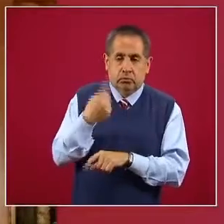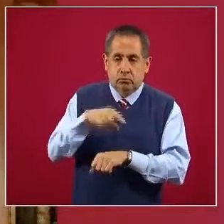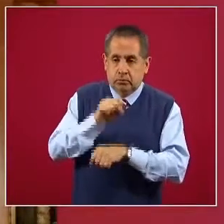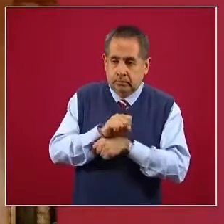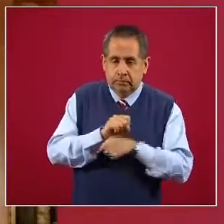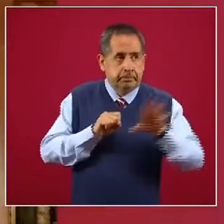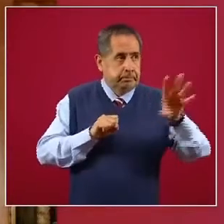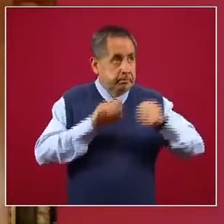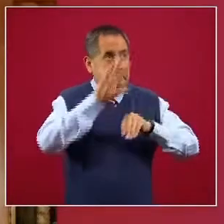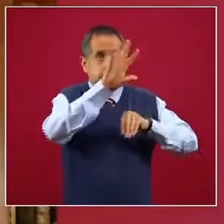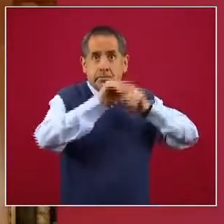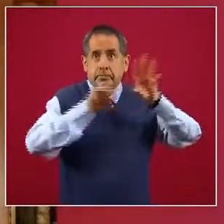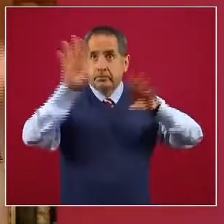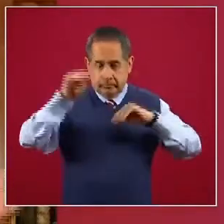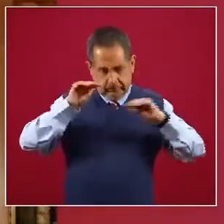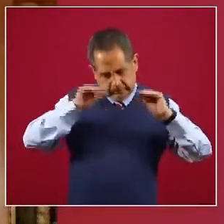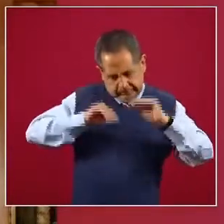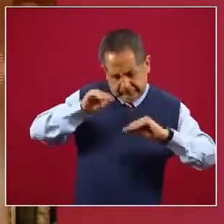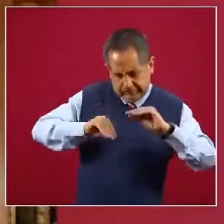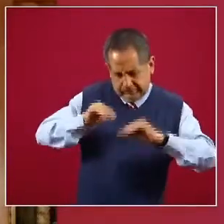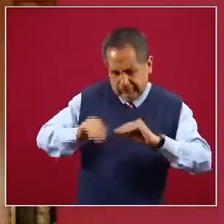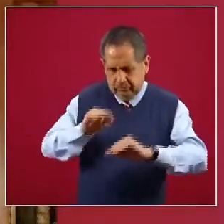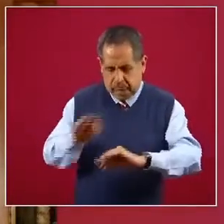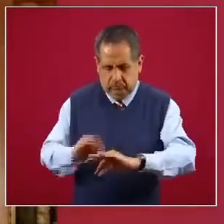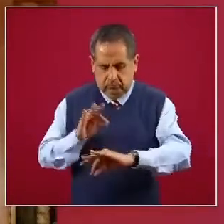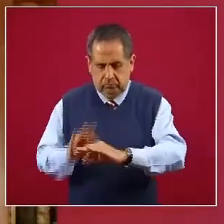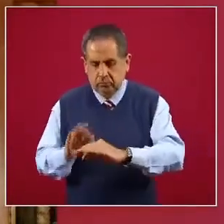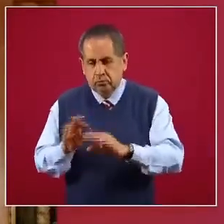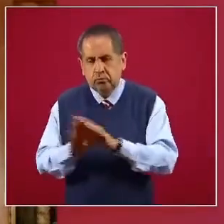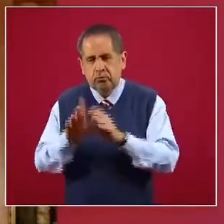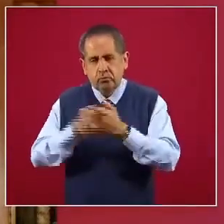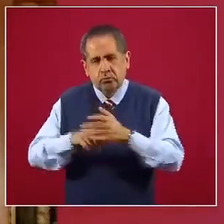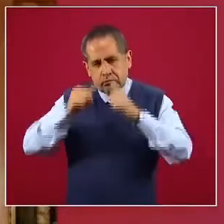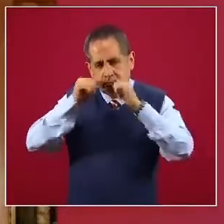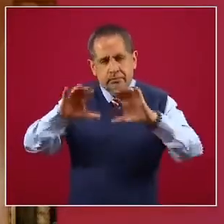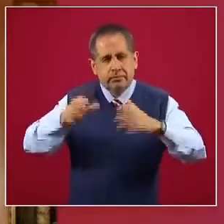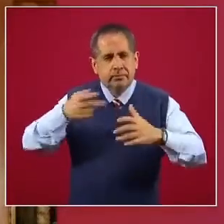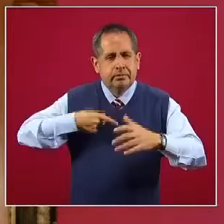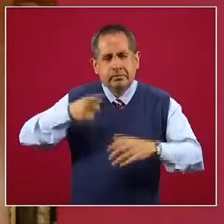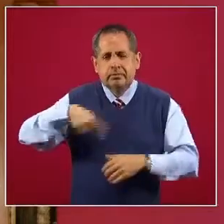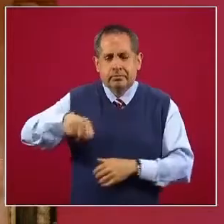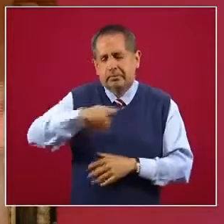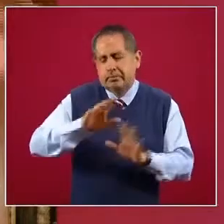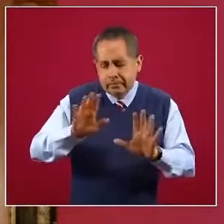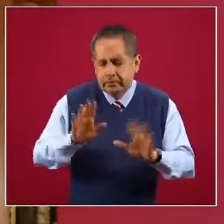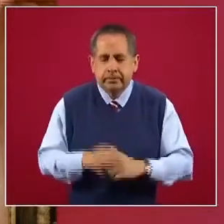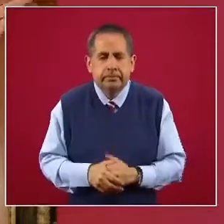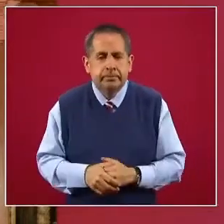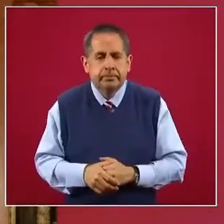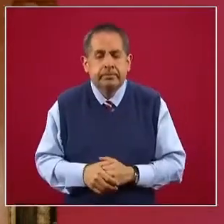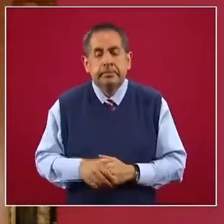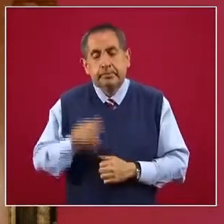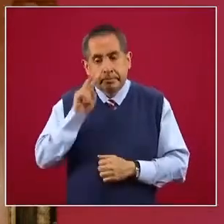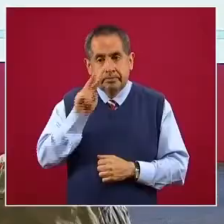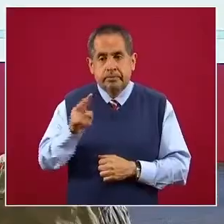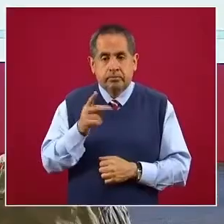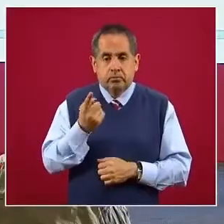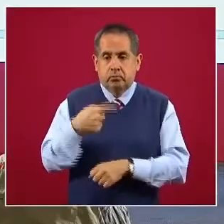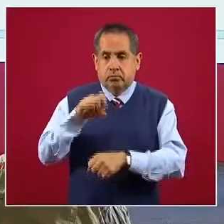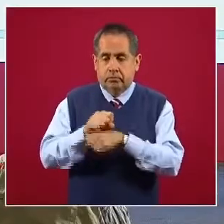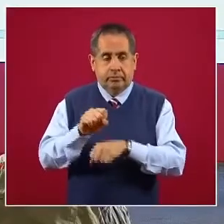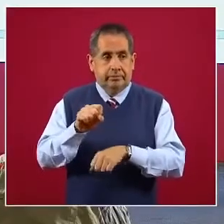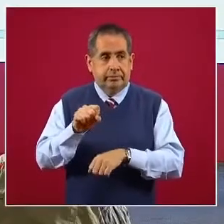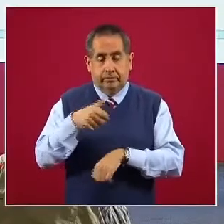recientes, ya sea por notificación o ya sea por demanda de atención médica de las mismas personas. Pero entonces hacemos un corte a la